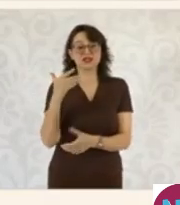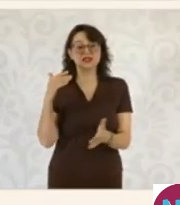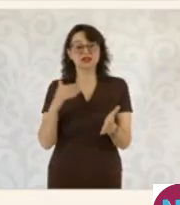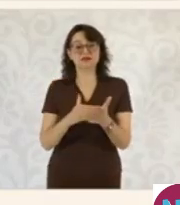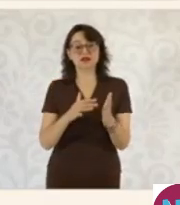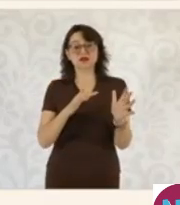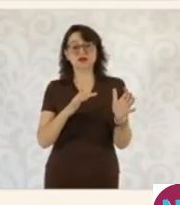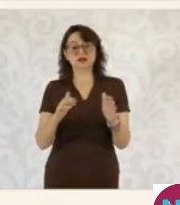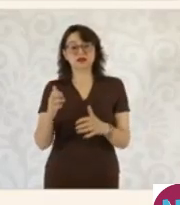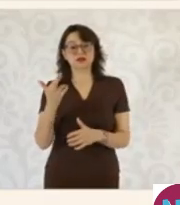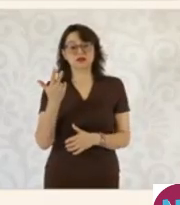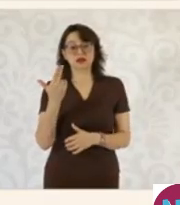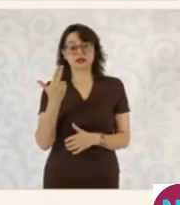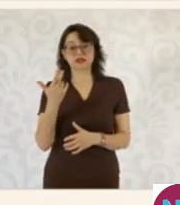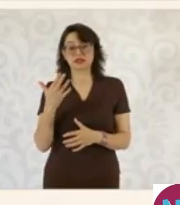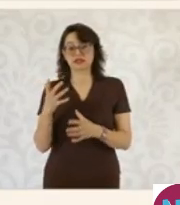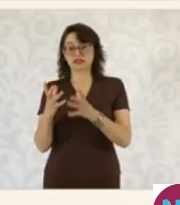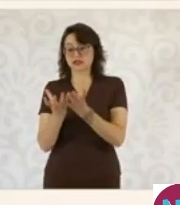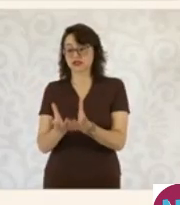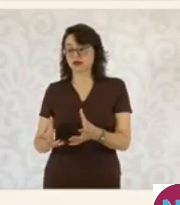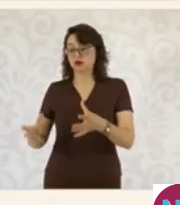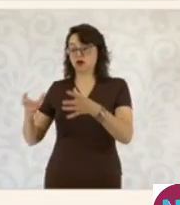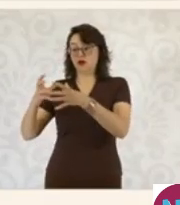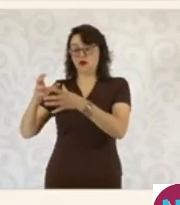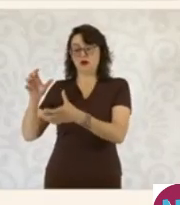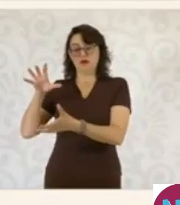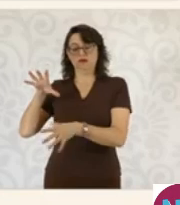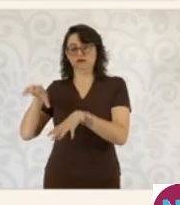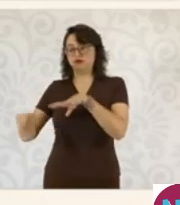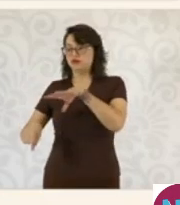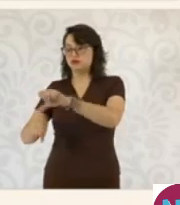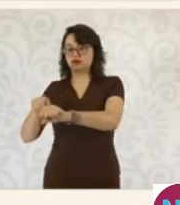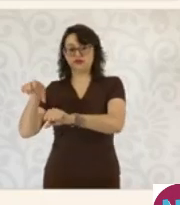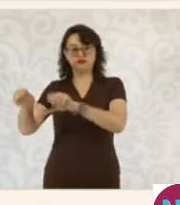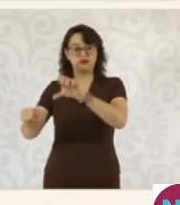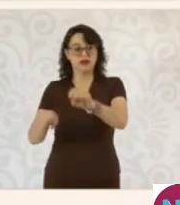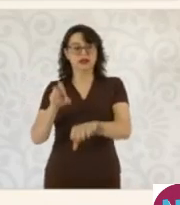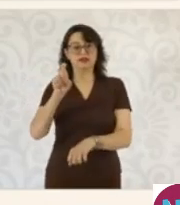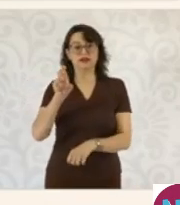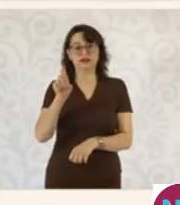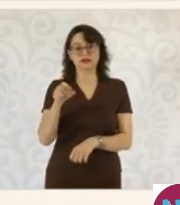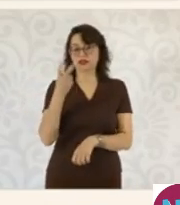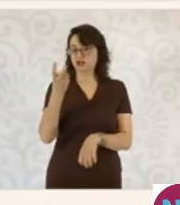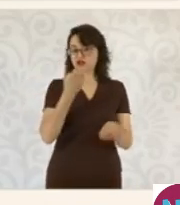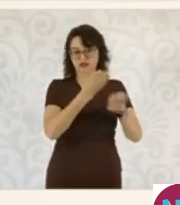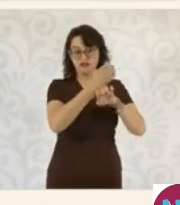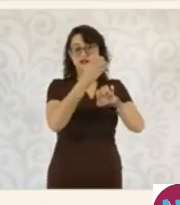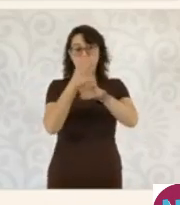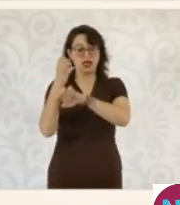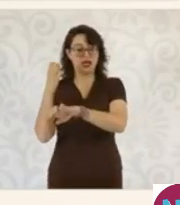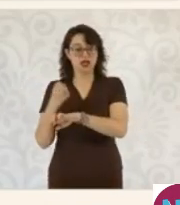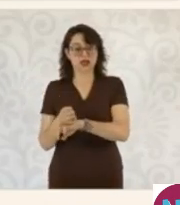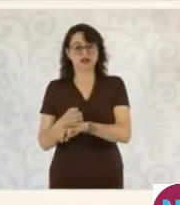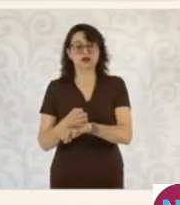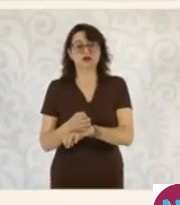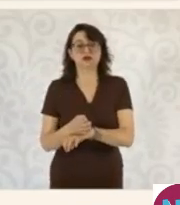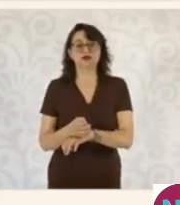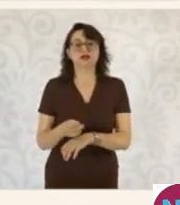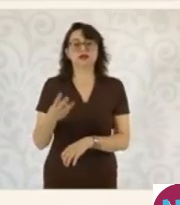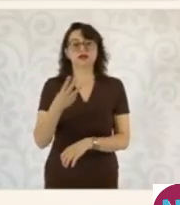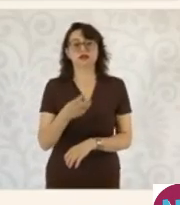207,925 ovitrampas en 32 entidades, 392 municipios y